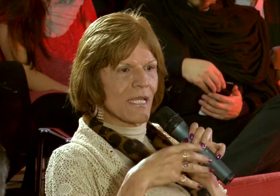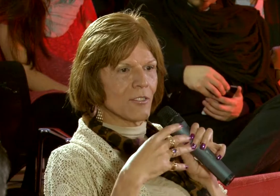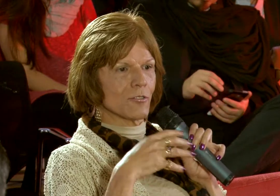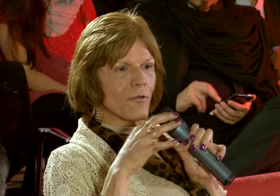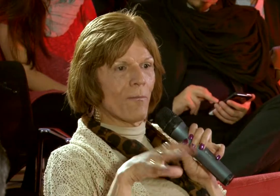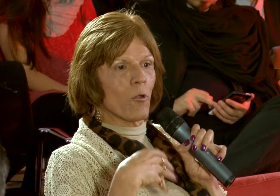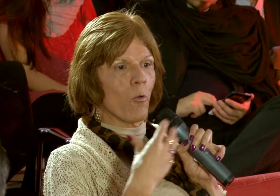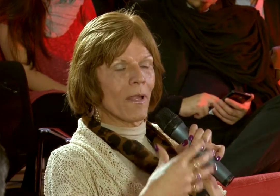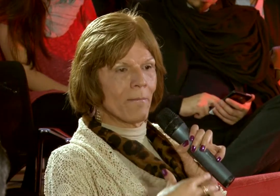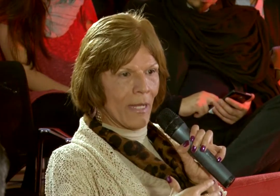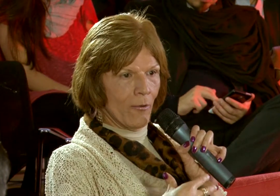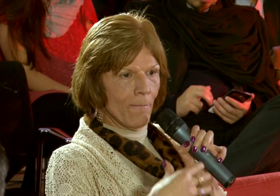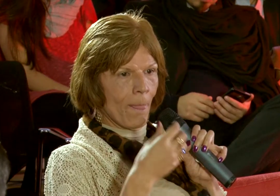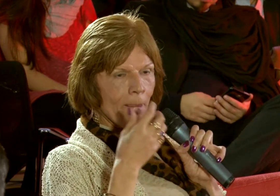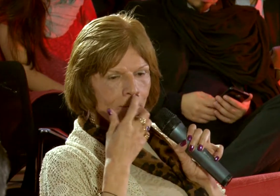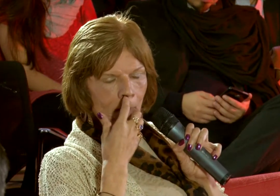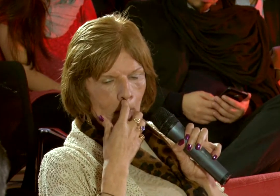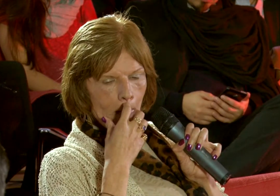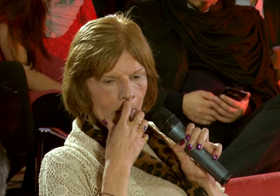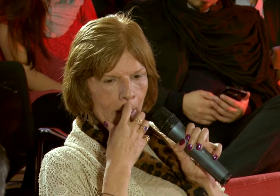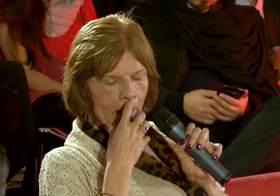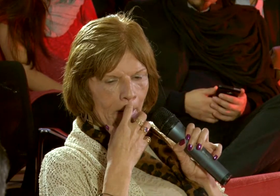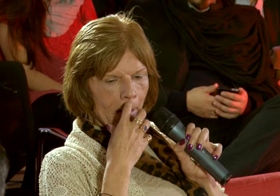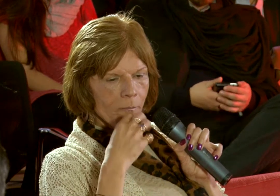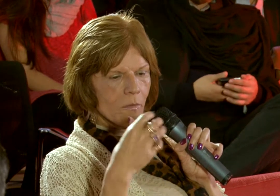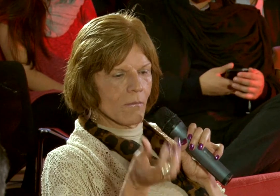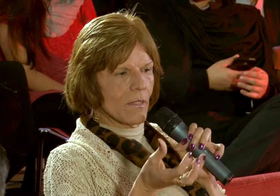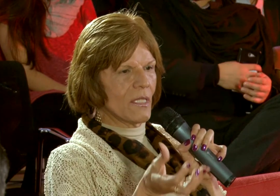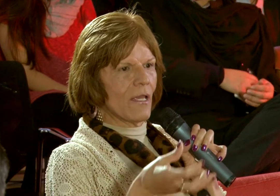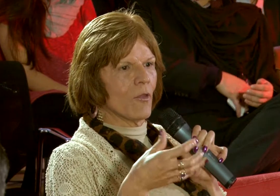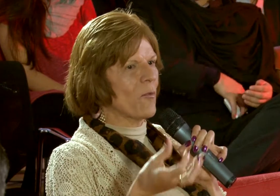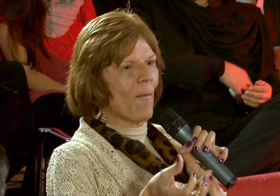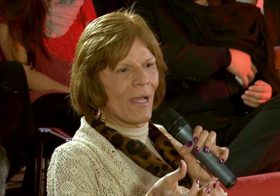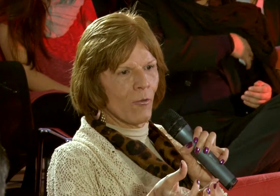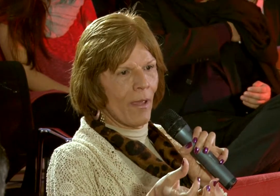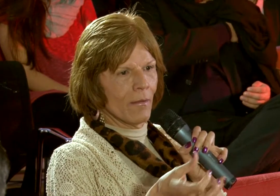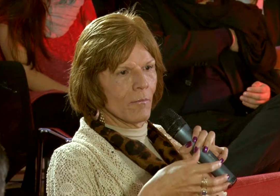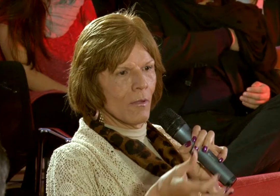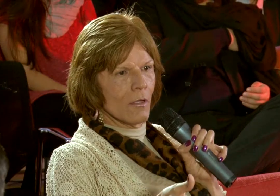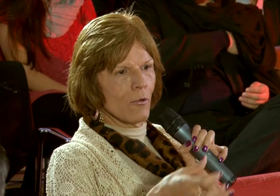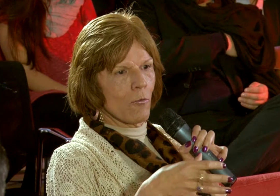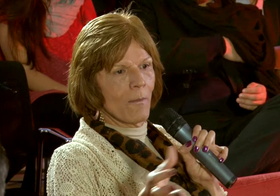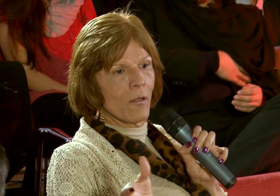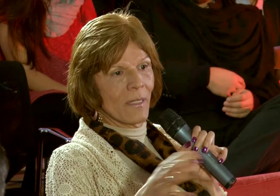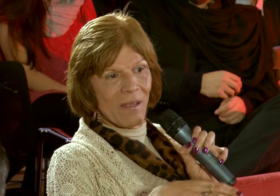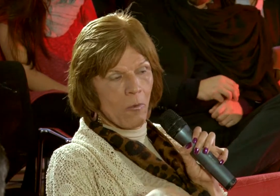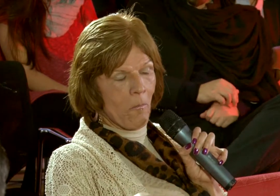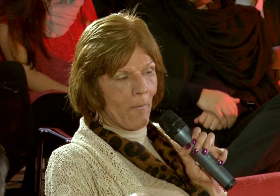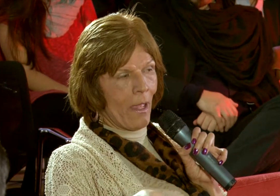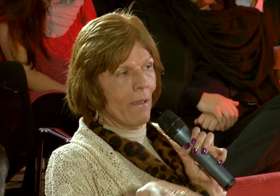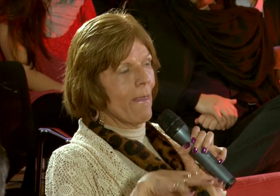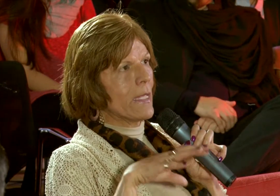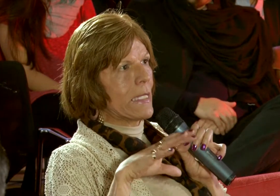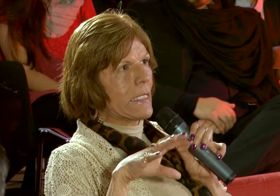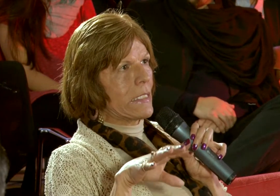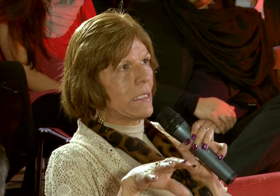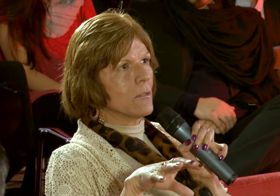Porque lo que pasa es que nosotros éramos 9 hermanos. Y dependíamos de mi mamá nomás. Los 9 hermanos dependíamos de mi